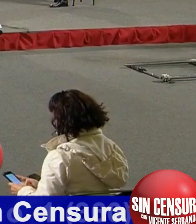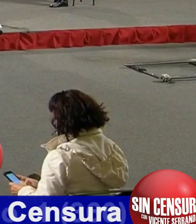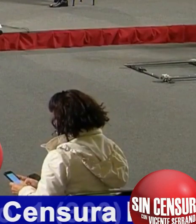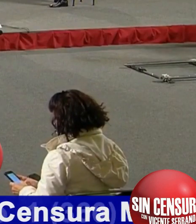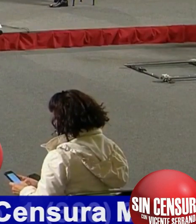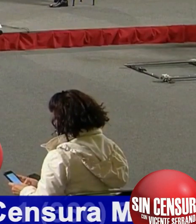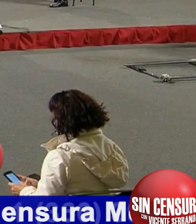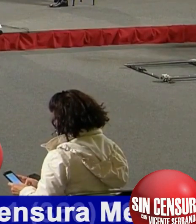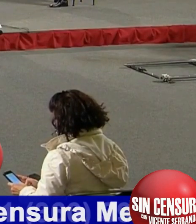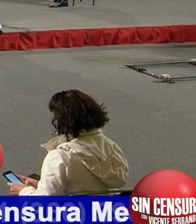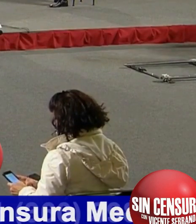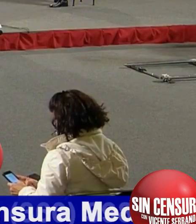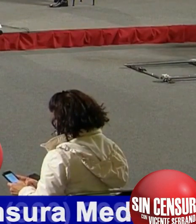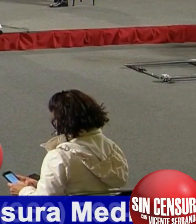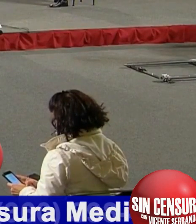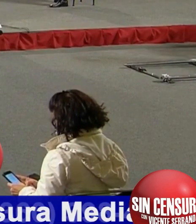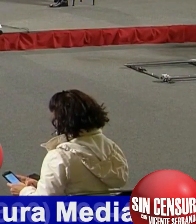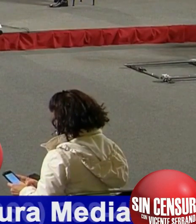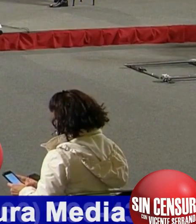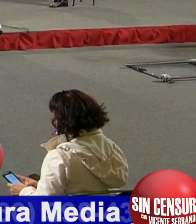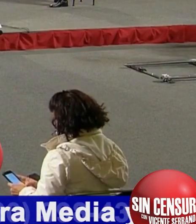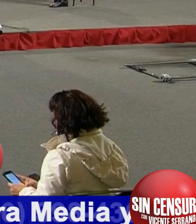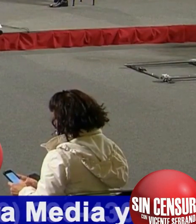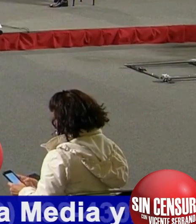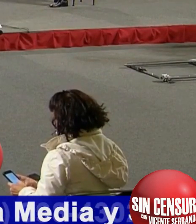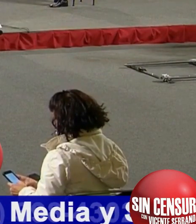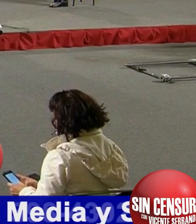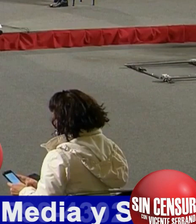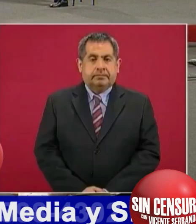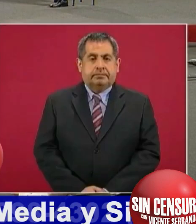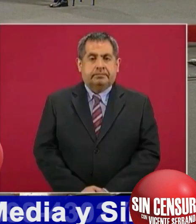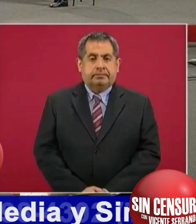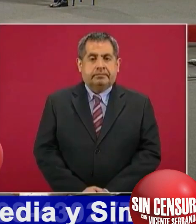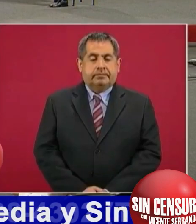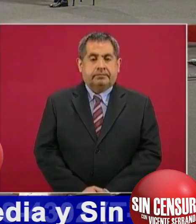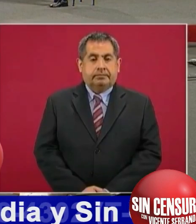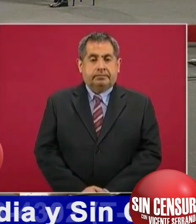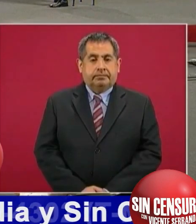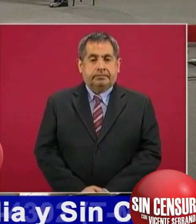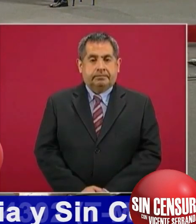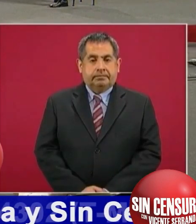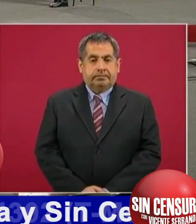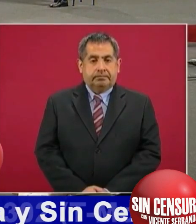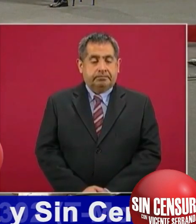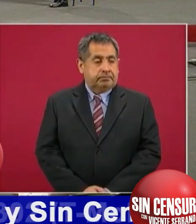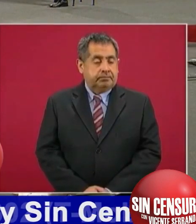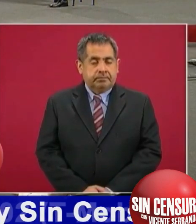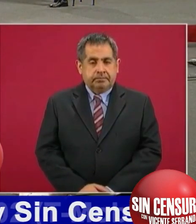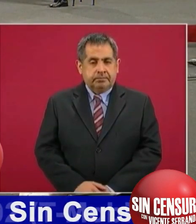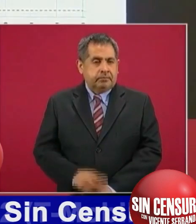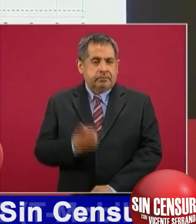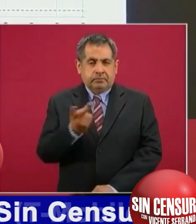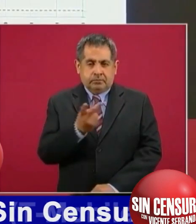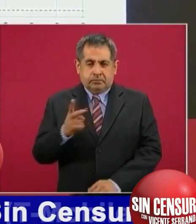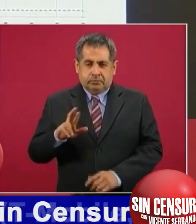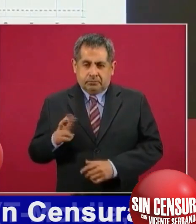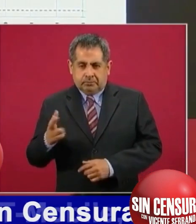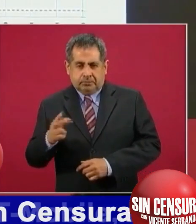Ya aquí vamos con el Samaria, que yo les decía, que tiene el mismo comportamiento, ¿no?